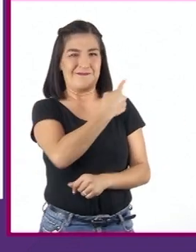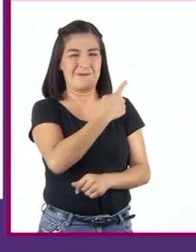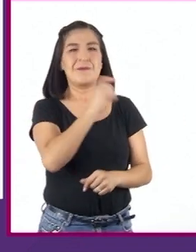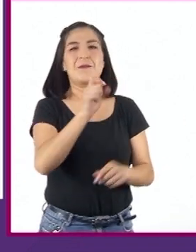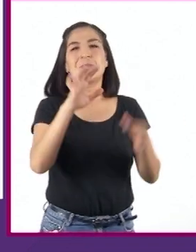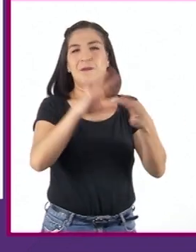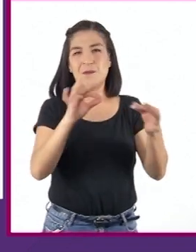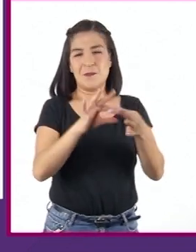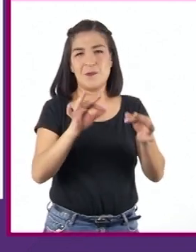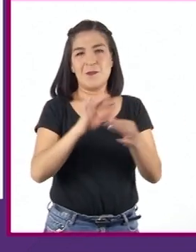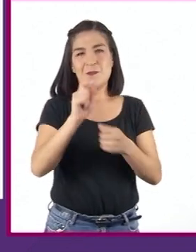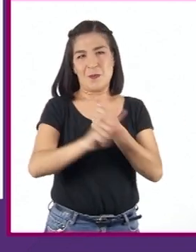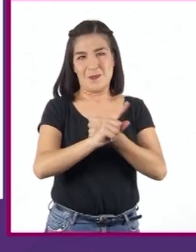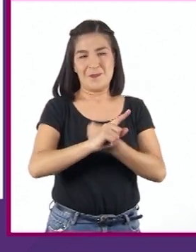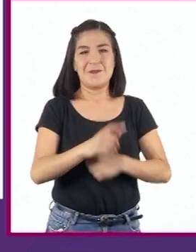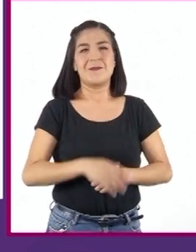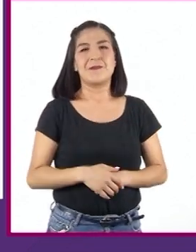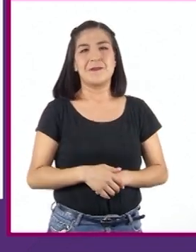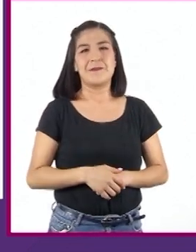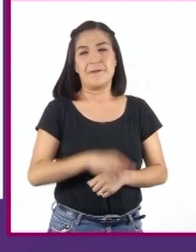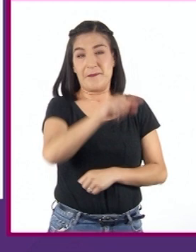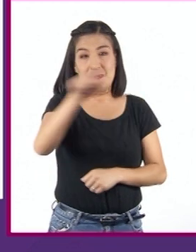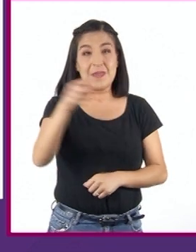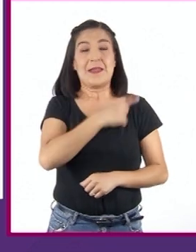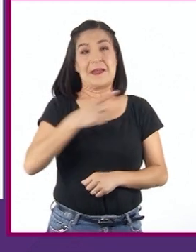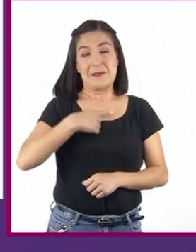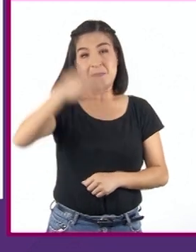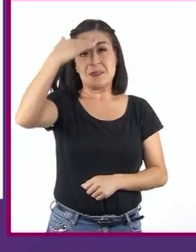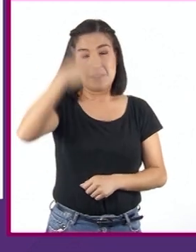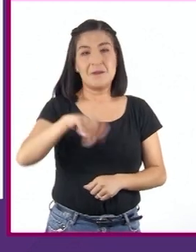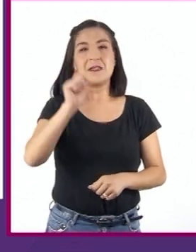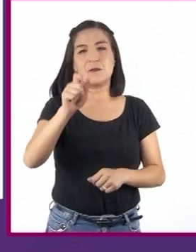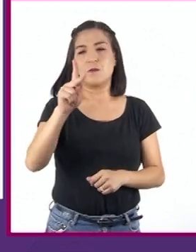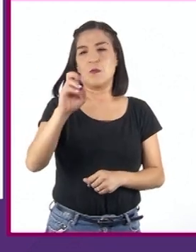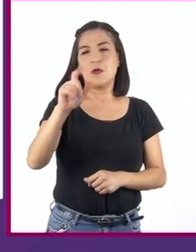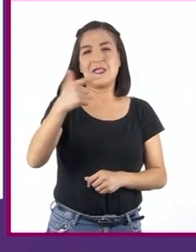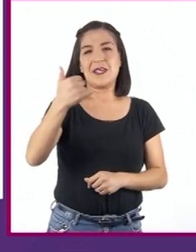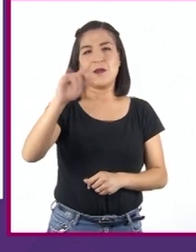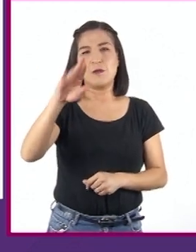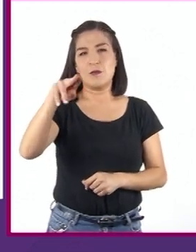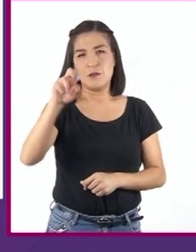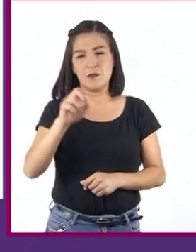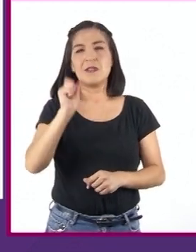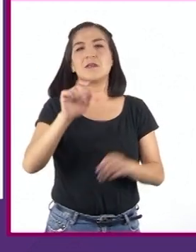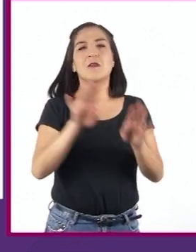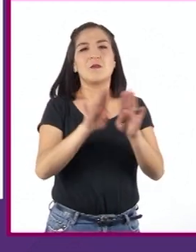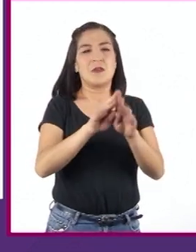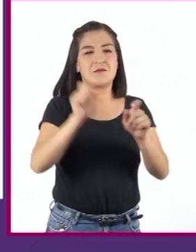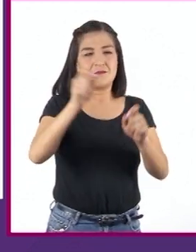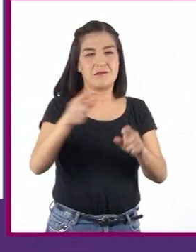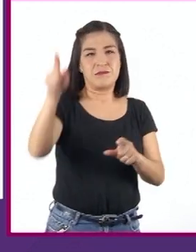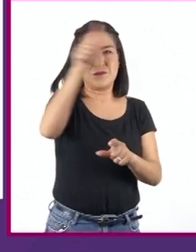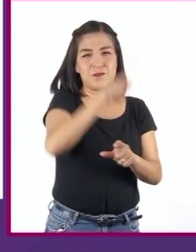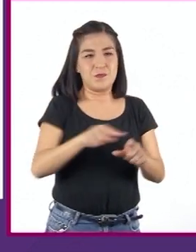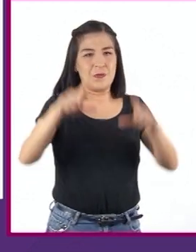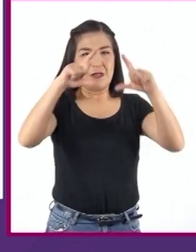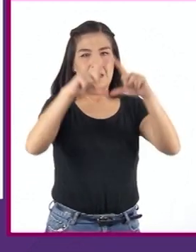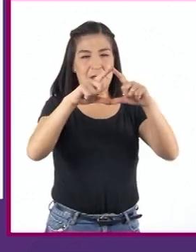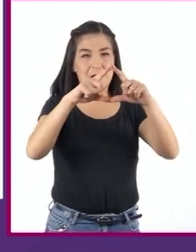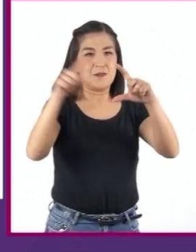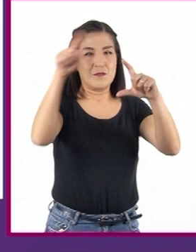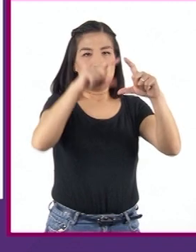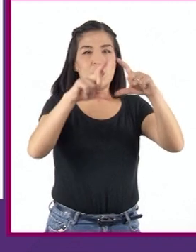problema. Deben saber que un polígono está inscrito en una circunferencia cuando todos sus